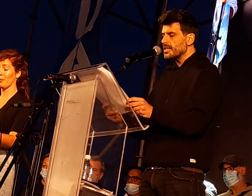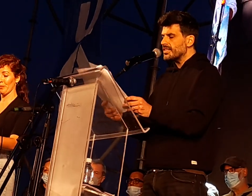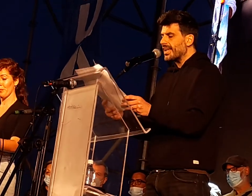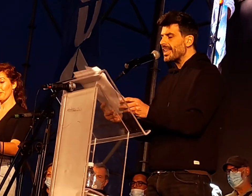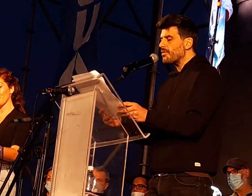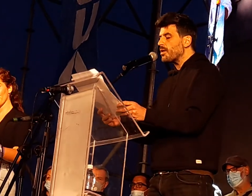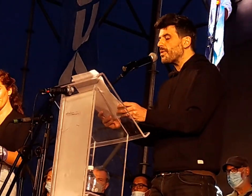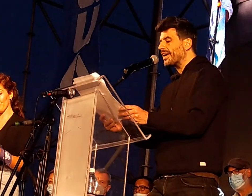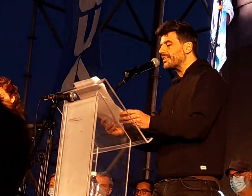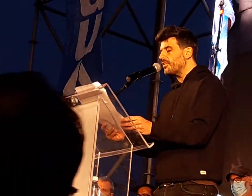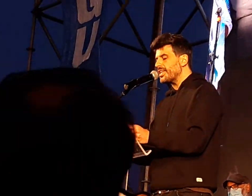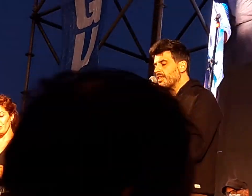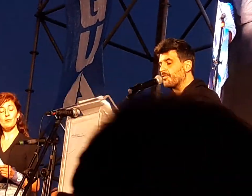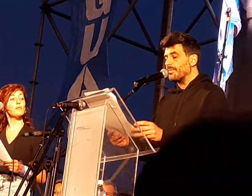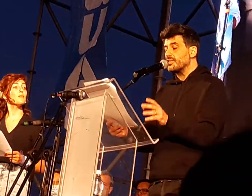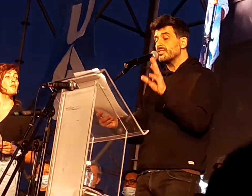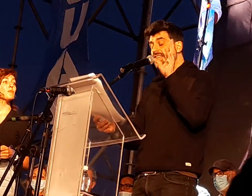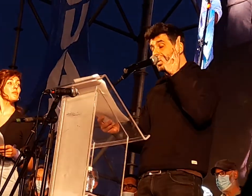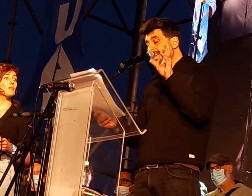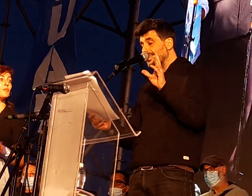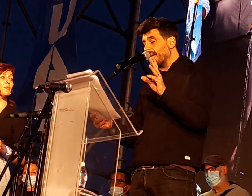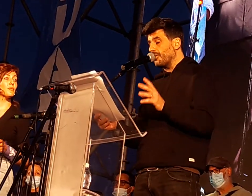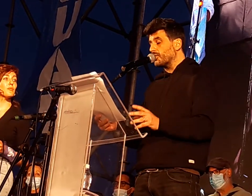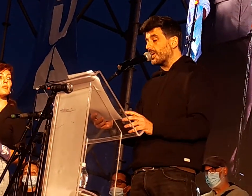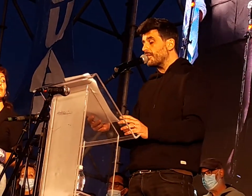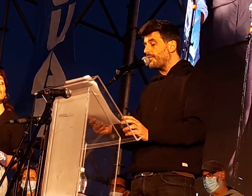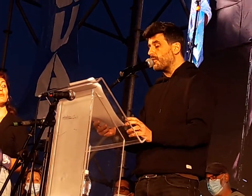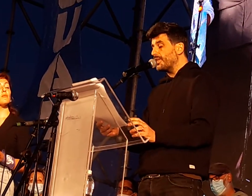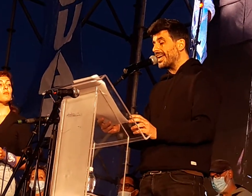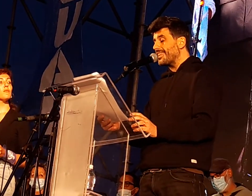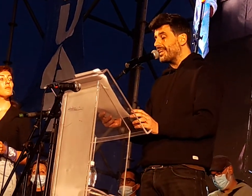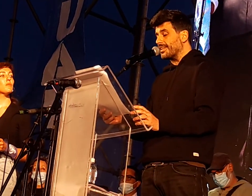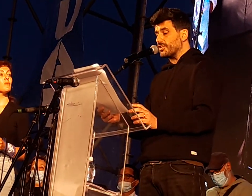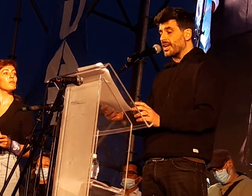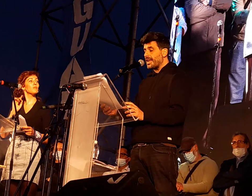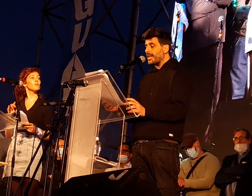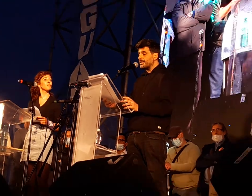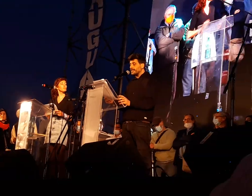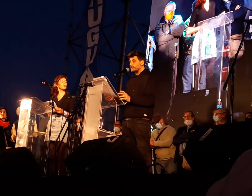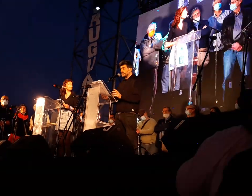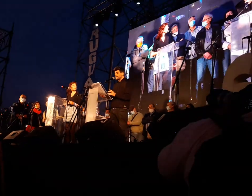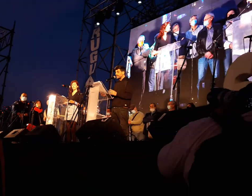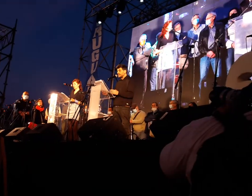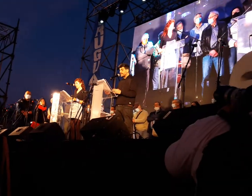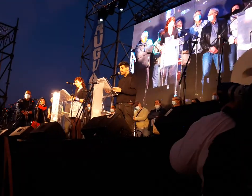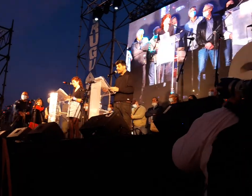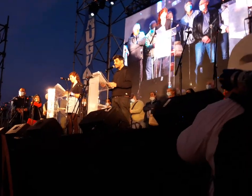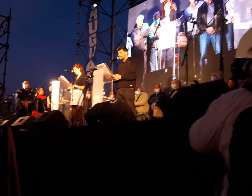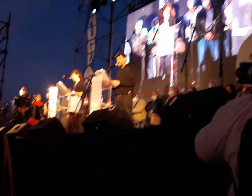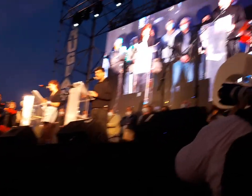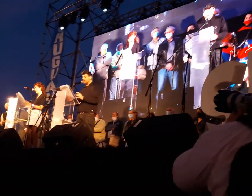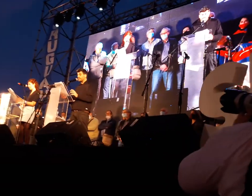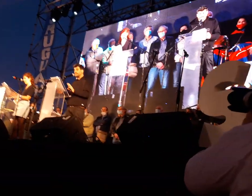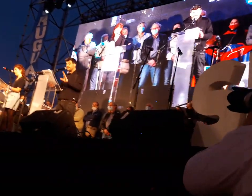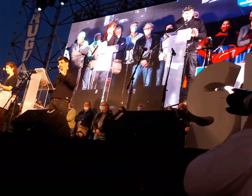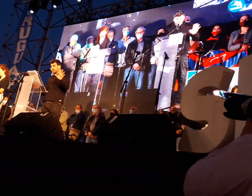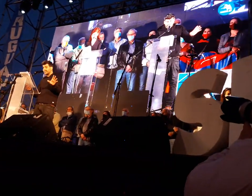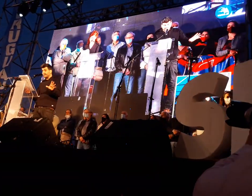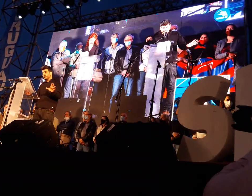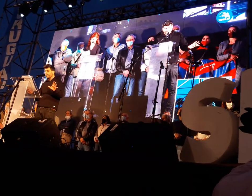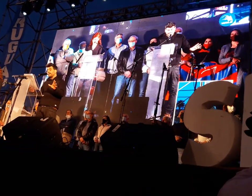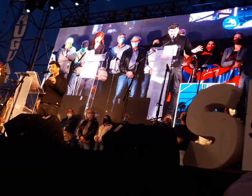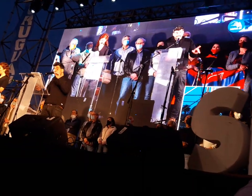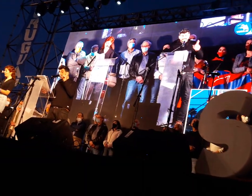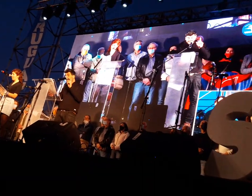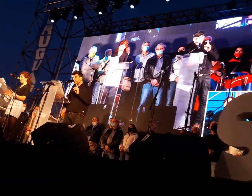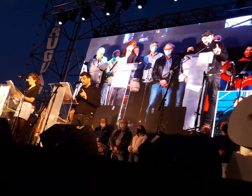Estado. Se crea una nueva categoría de información secreta, otorgando facultad discrecional al director de la Secretaría de clasificar una información como